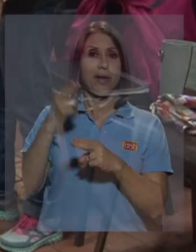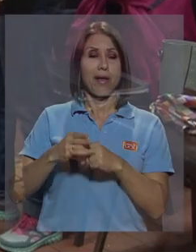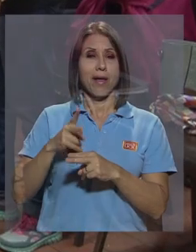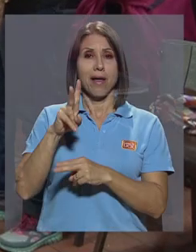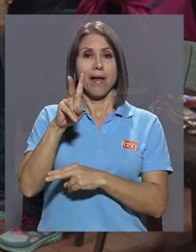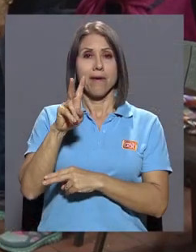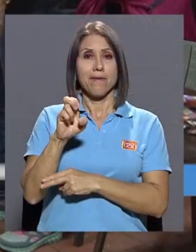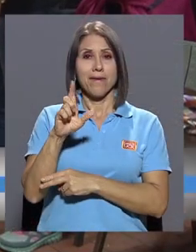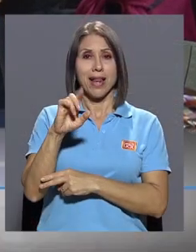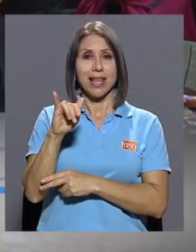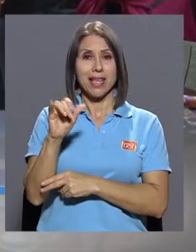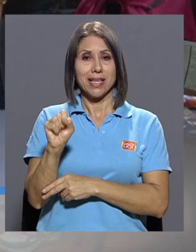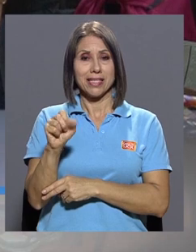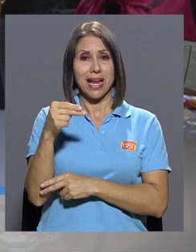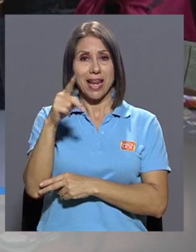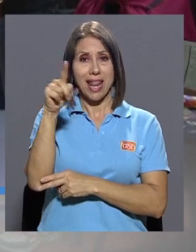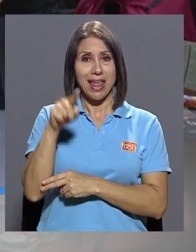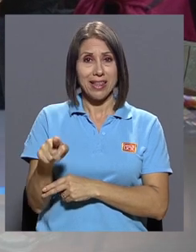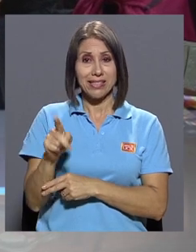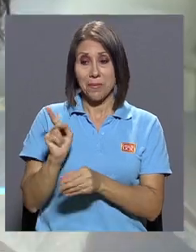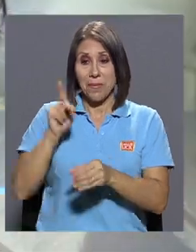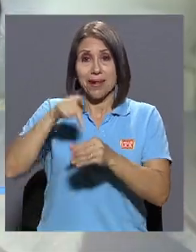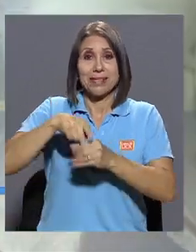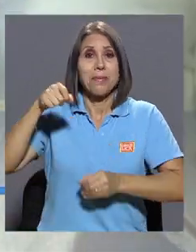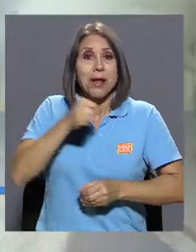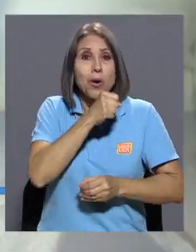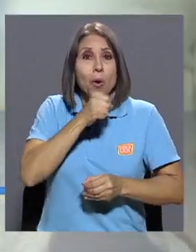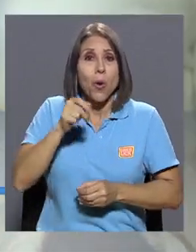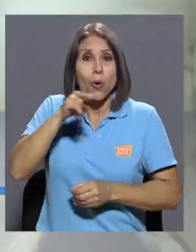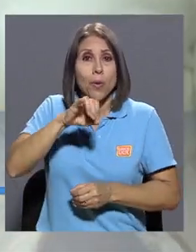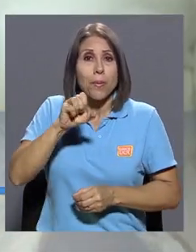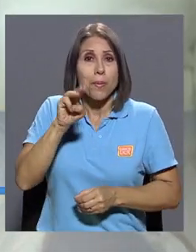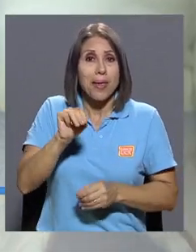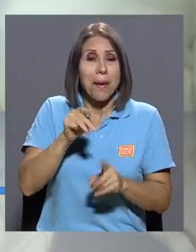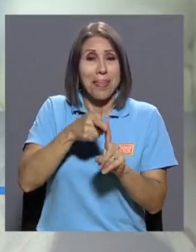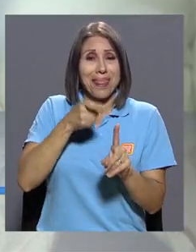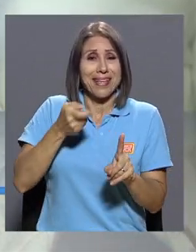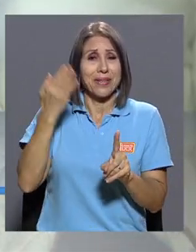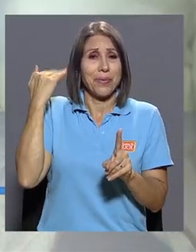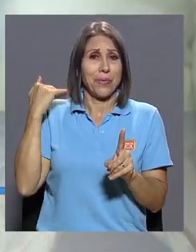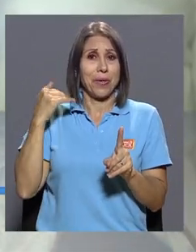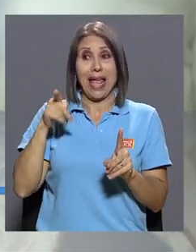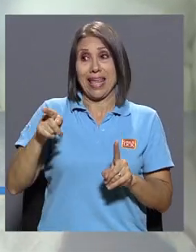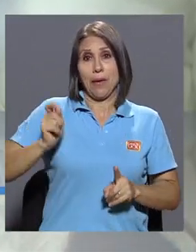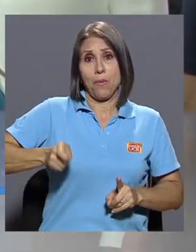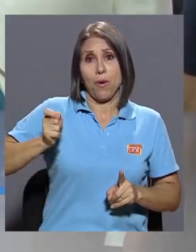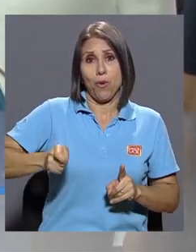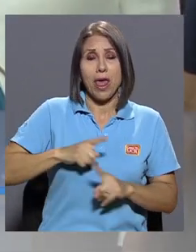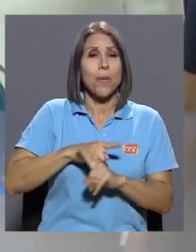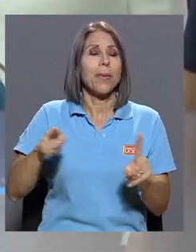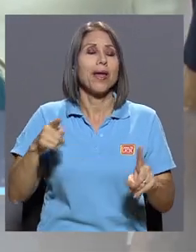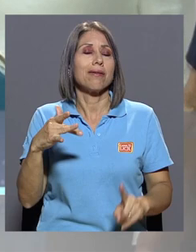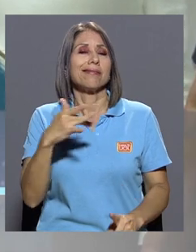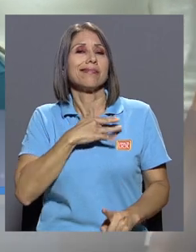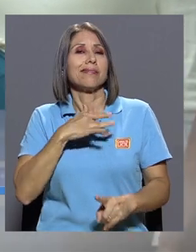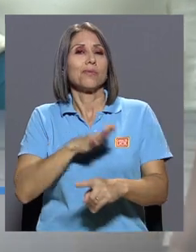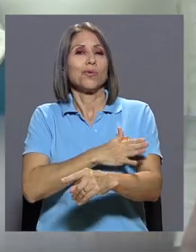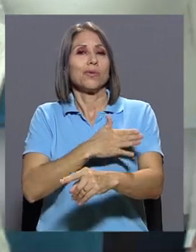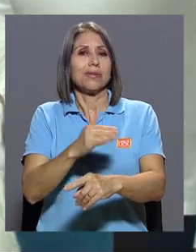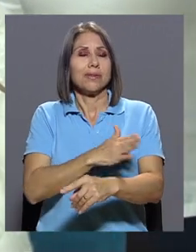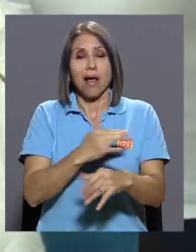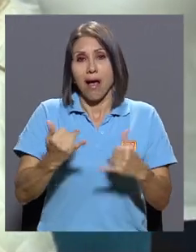Doña Belkis Hernández participa del coro del PIAM desde sus inicios. Es abogada de profesión, pero la música es su